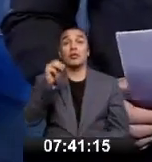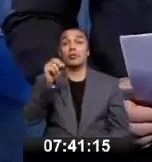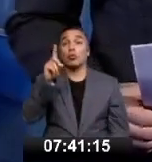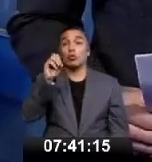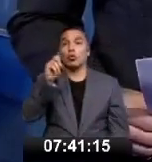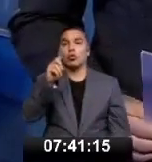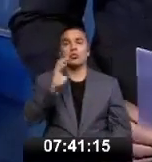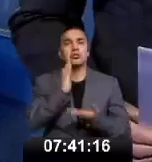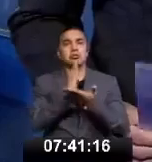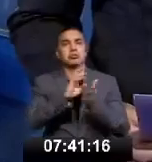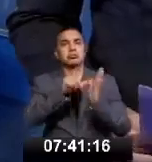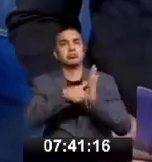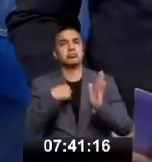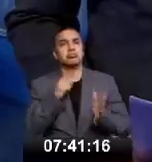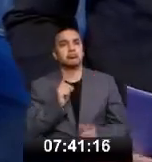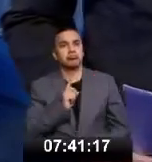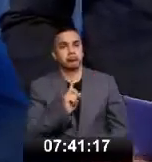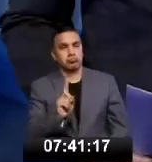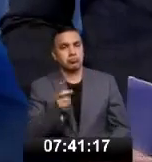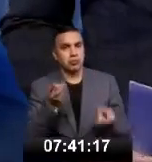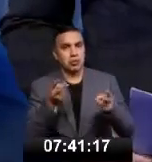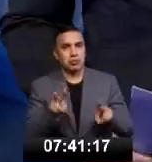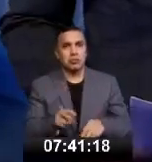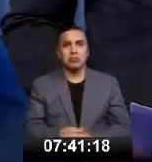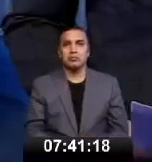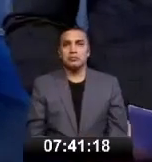quien rindió su versión libre y voluntaria.